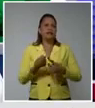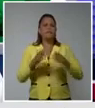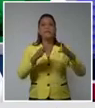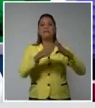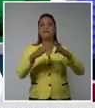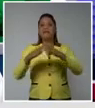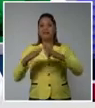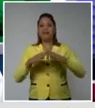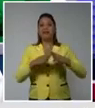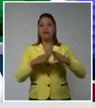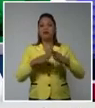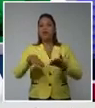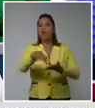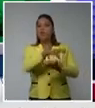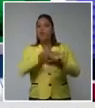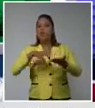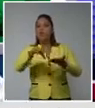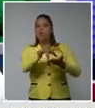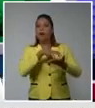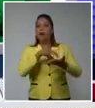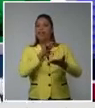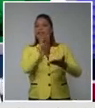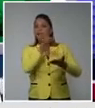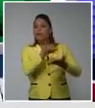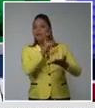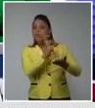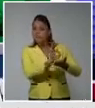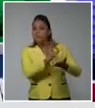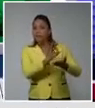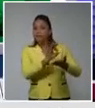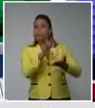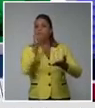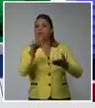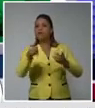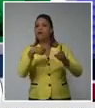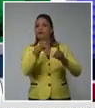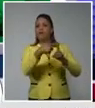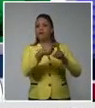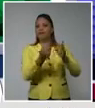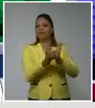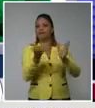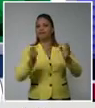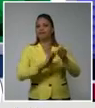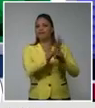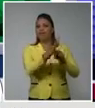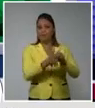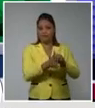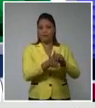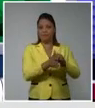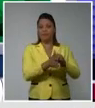residir en un área donde ya se habían detectado casos positivos de COVID-19.